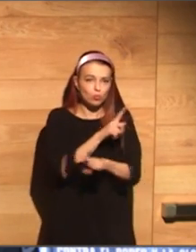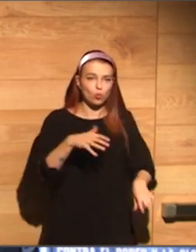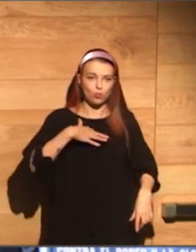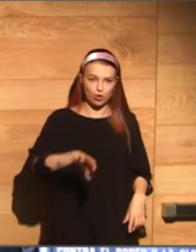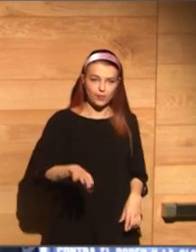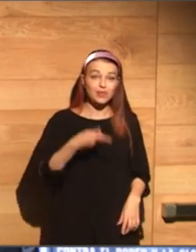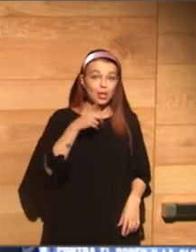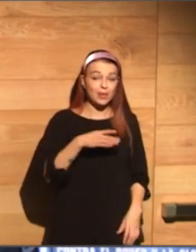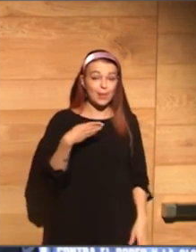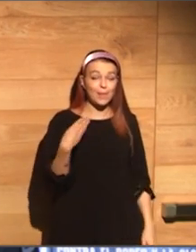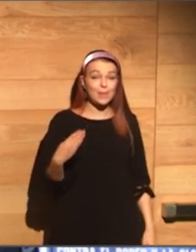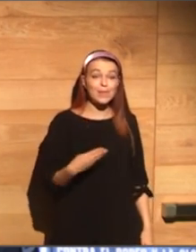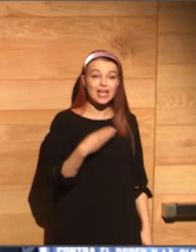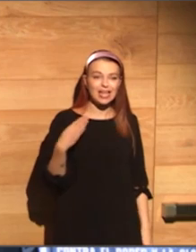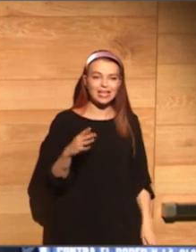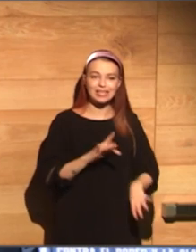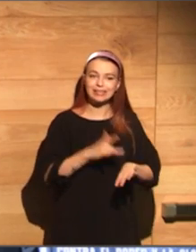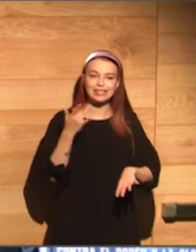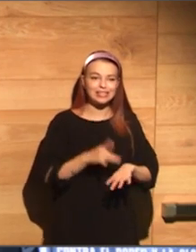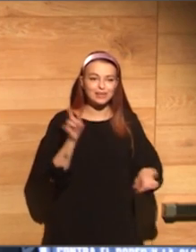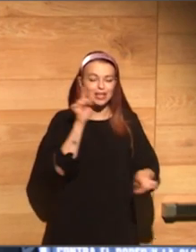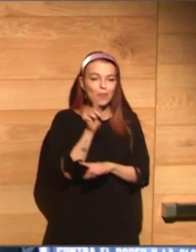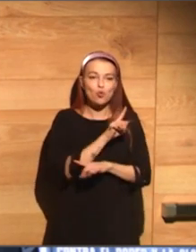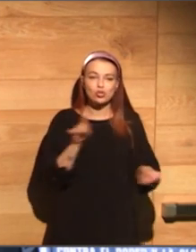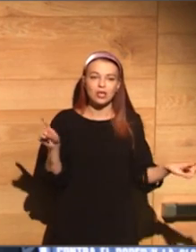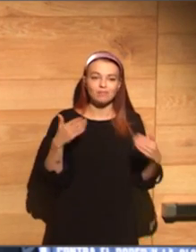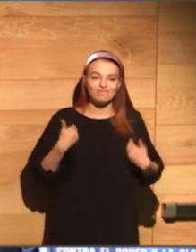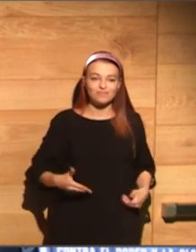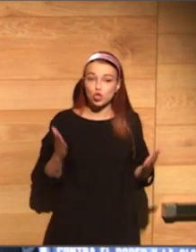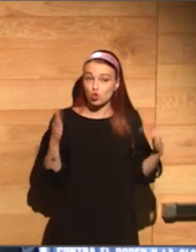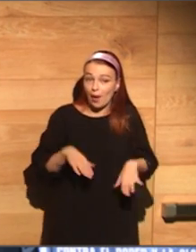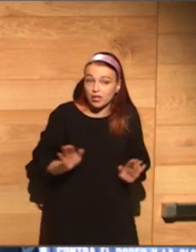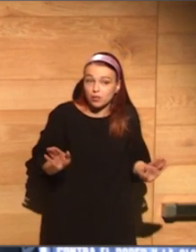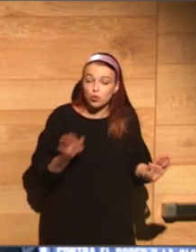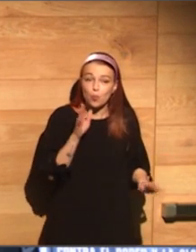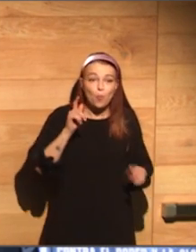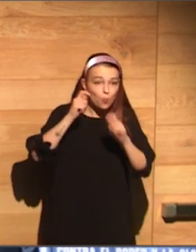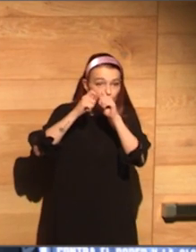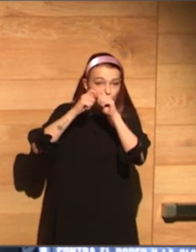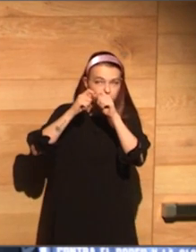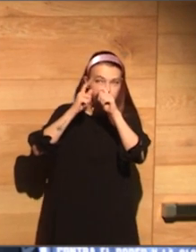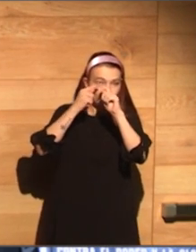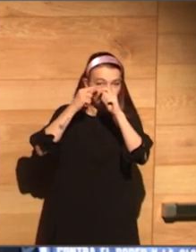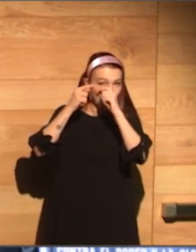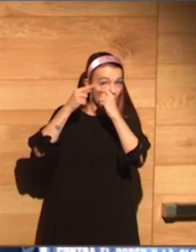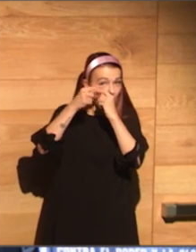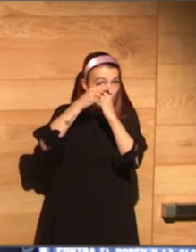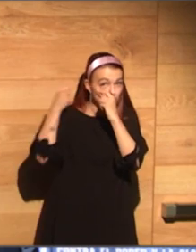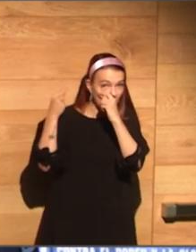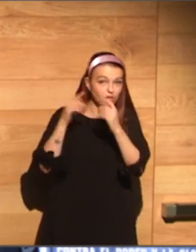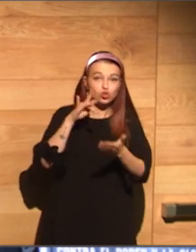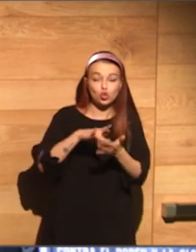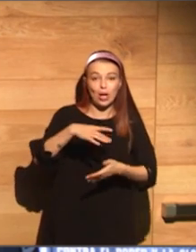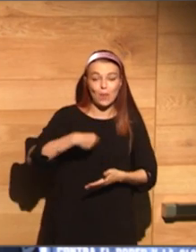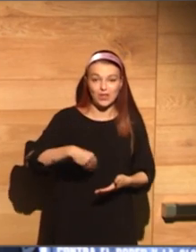que Berlanga no tiene ninguna sensibilidad musical, nunca tuvo sensibilidad musical. Un poco le pasaba también a Buñuel. Y a mí. Y a ti. Y